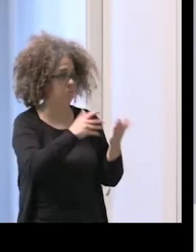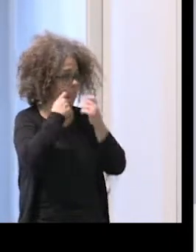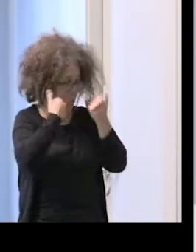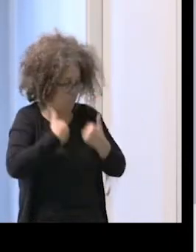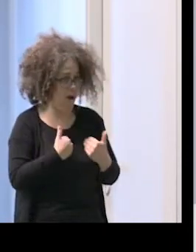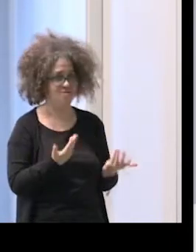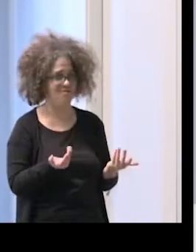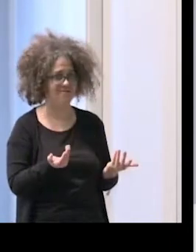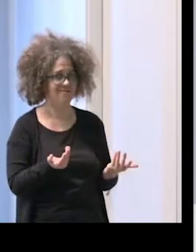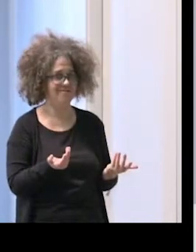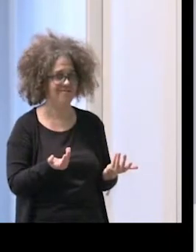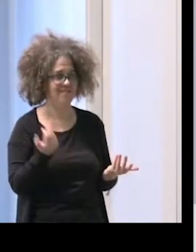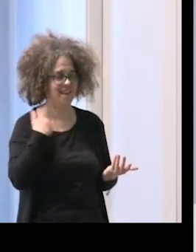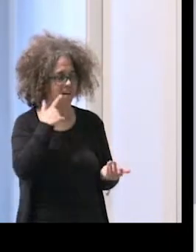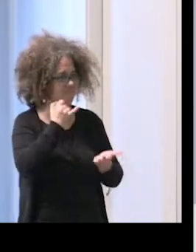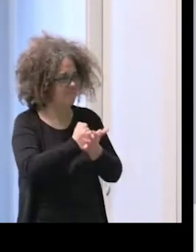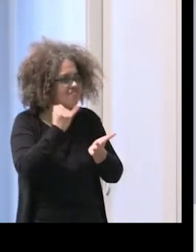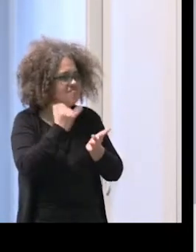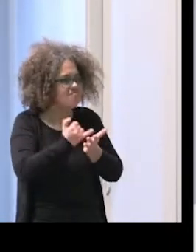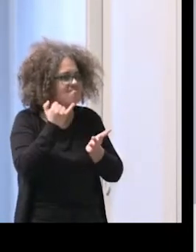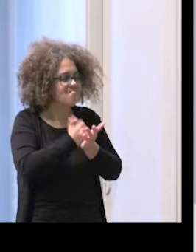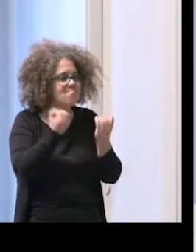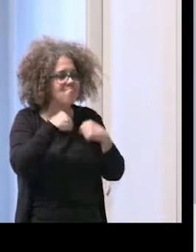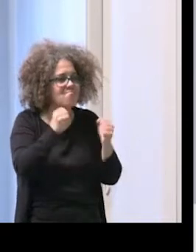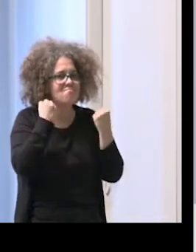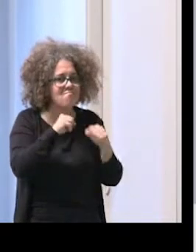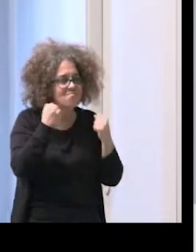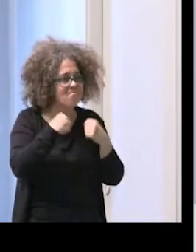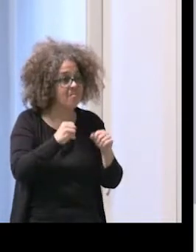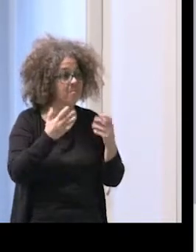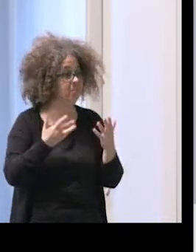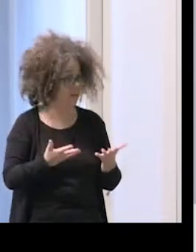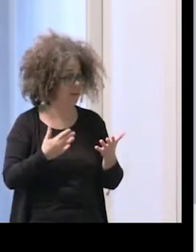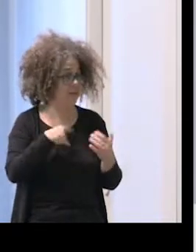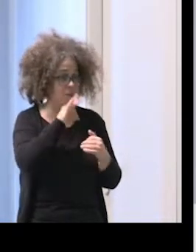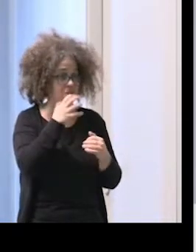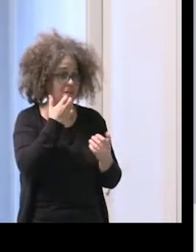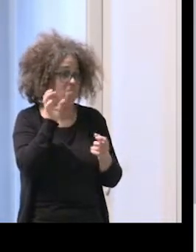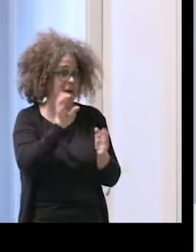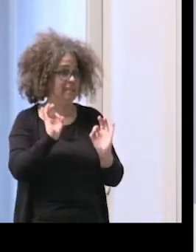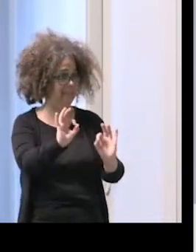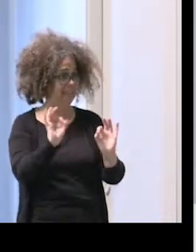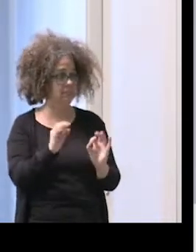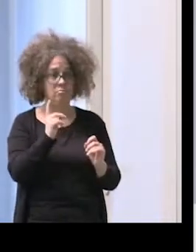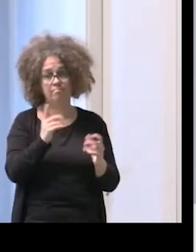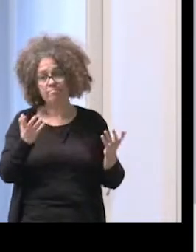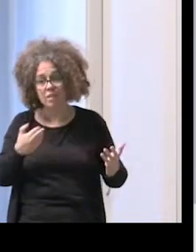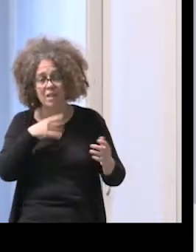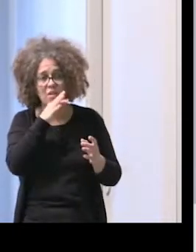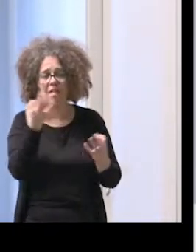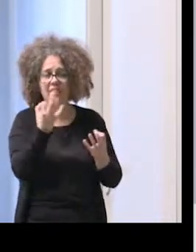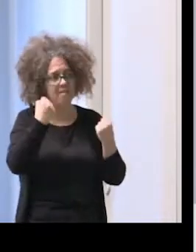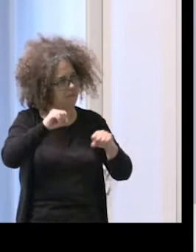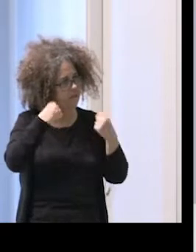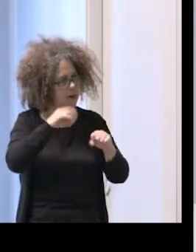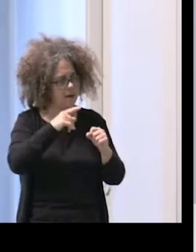No que la tecnología está disponible como parte del sistema de salud de un país X. Entonces, los ensayos clínicos nos van